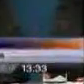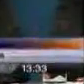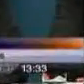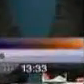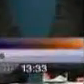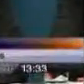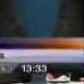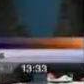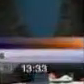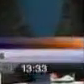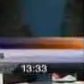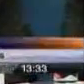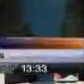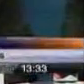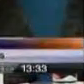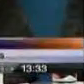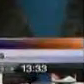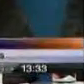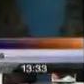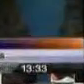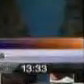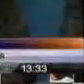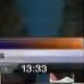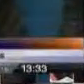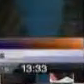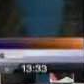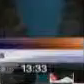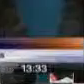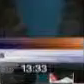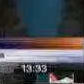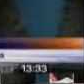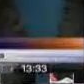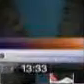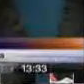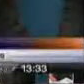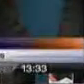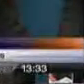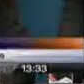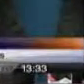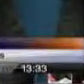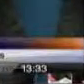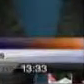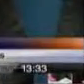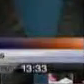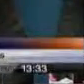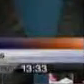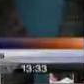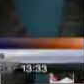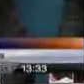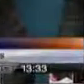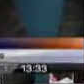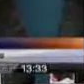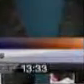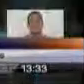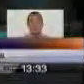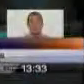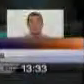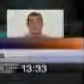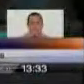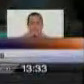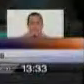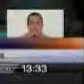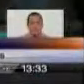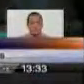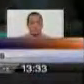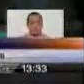todos los partidos, incluida la oposición, ha sido convocada de manera periódica al Ministerio de Justicia para ser informada de los